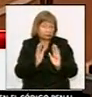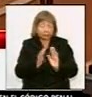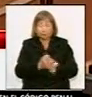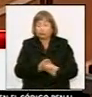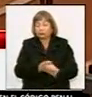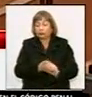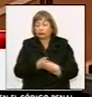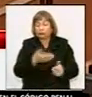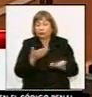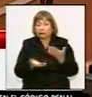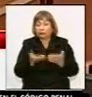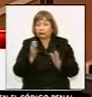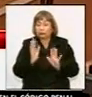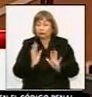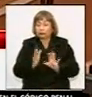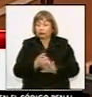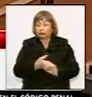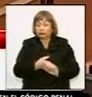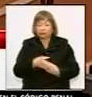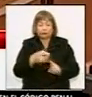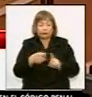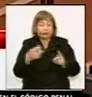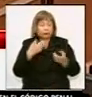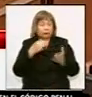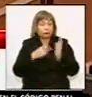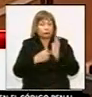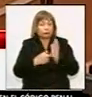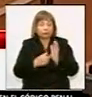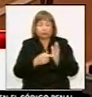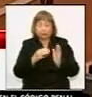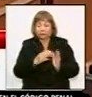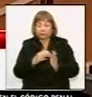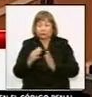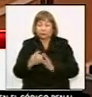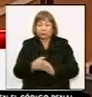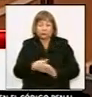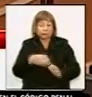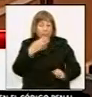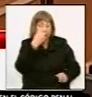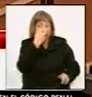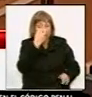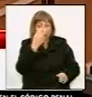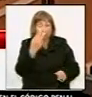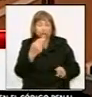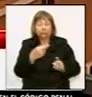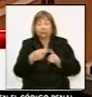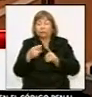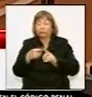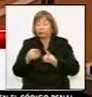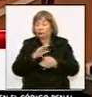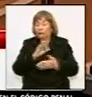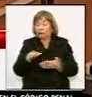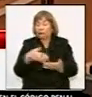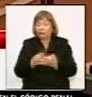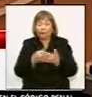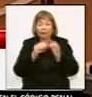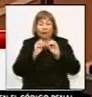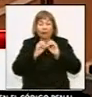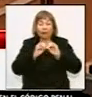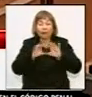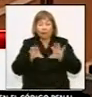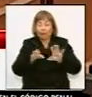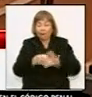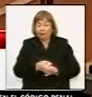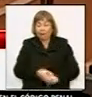para salvarse, quizás, presidente, pero por decoro tiene que dar un paso al costado, porque hemos visto en el reportaje que todo ha sido claro y